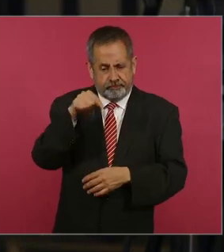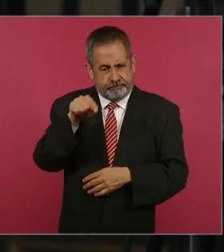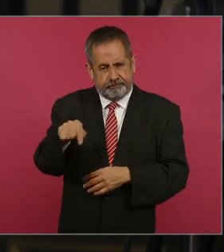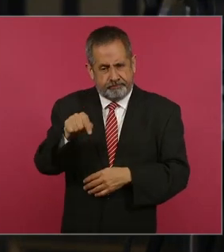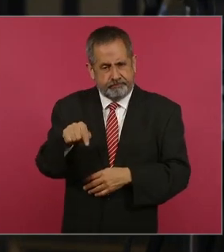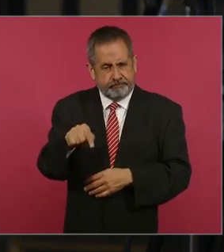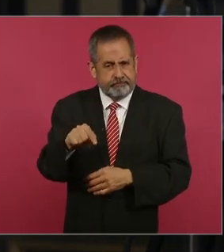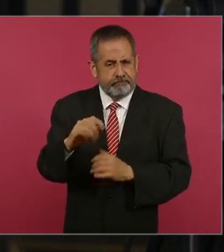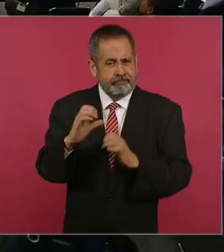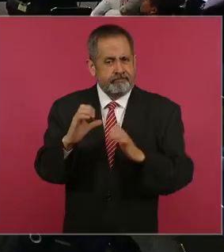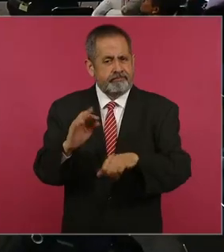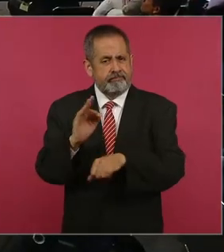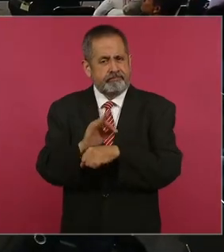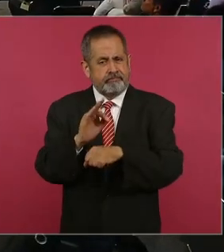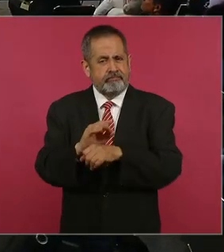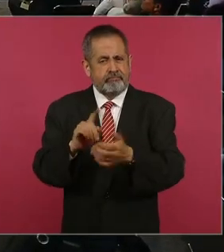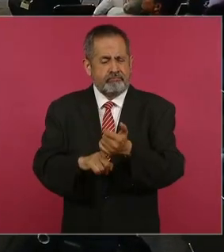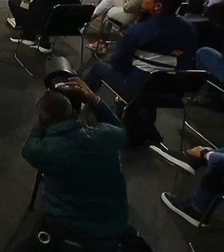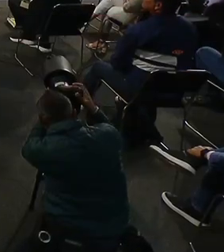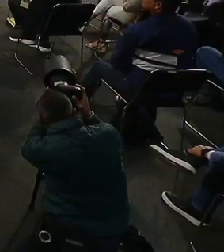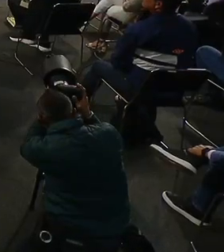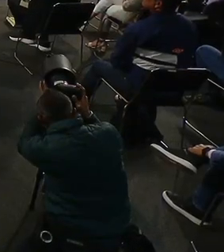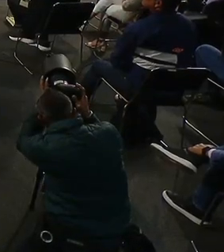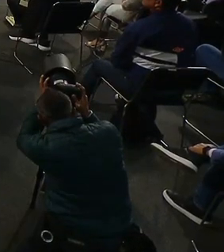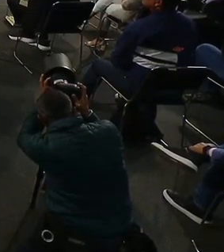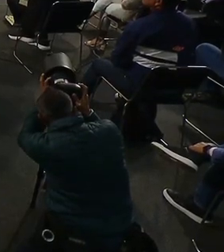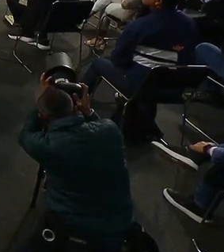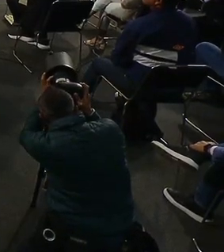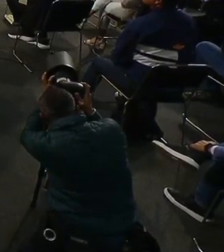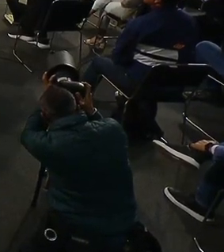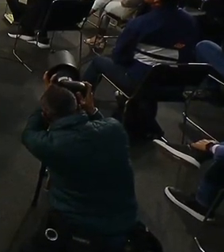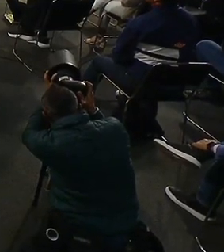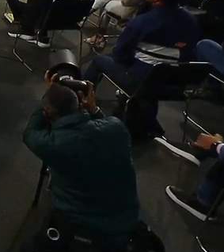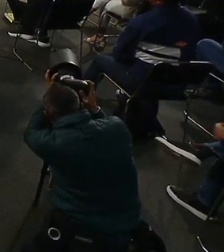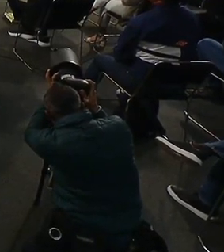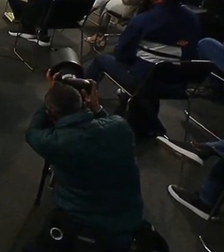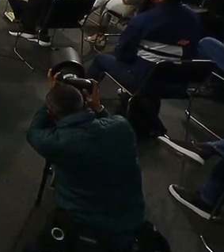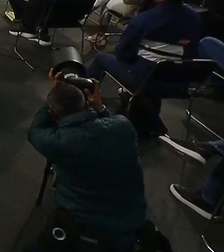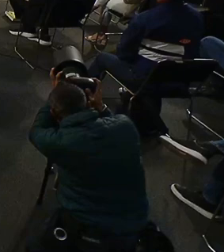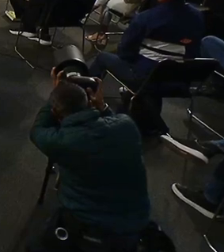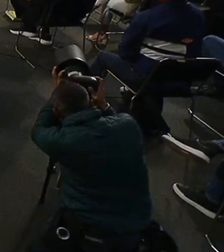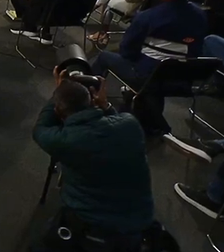es luchar contra la inflación y mantener el poder adquisitivo de la moneda.